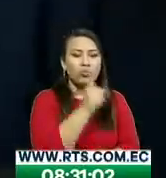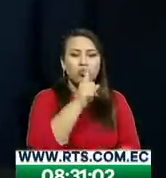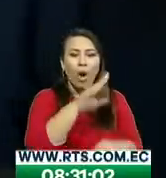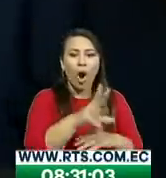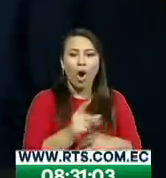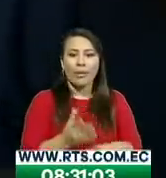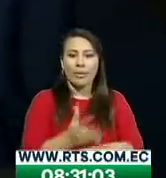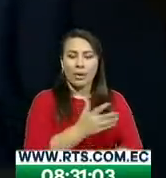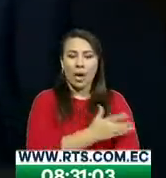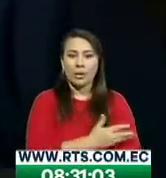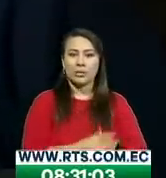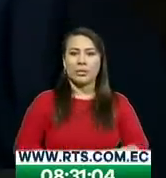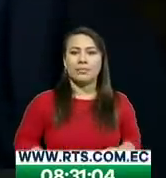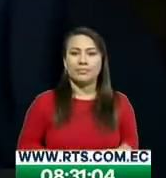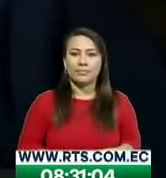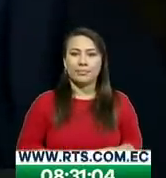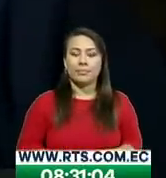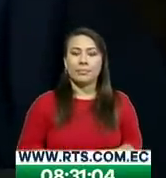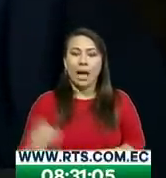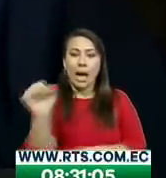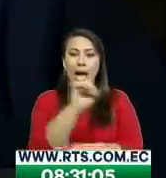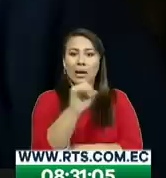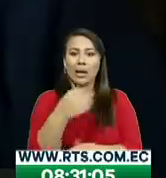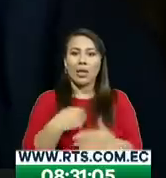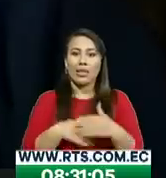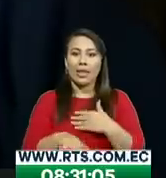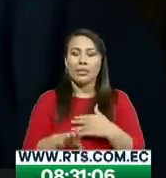lo raparon como castigo.